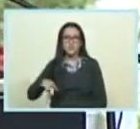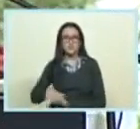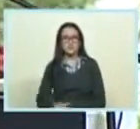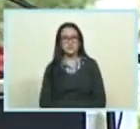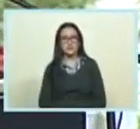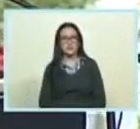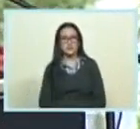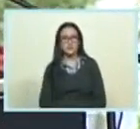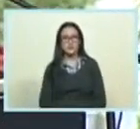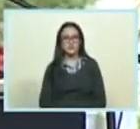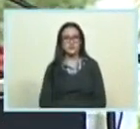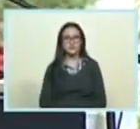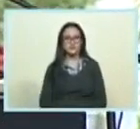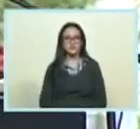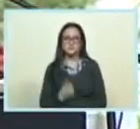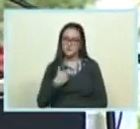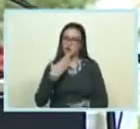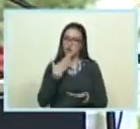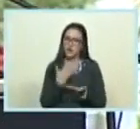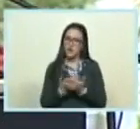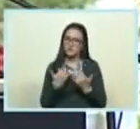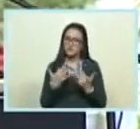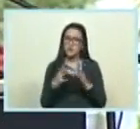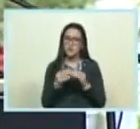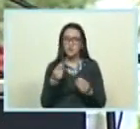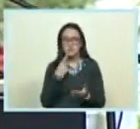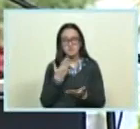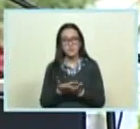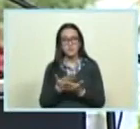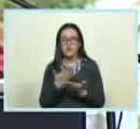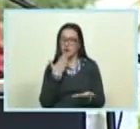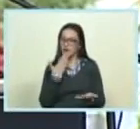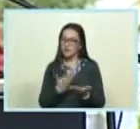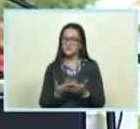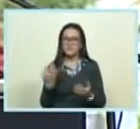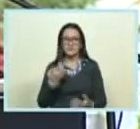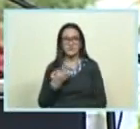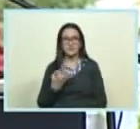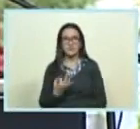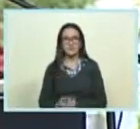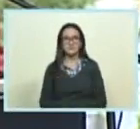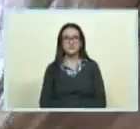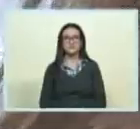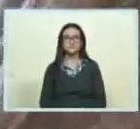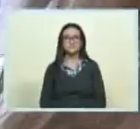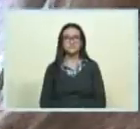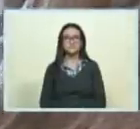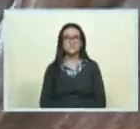eso yo les agradezco que ustedes traigan todos estos planteamientos.